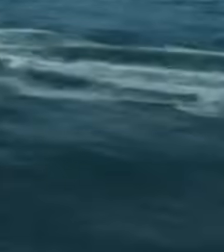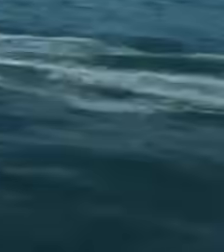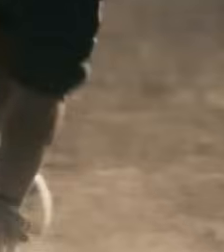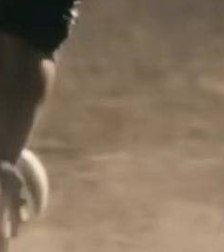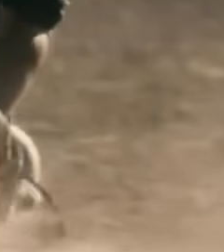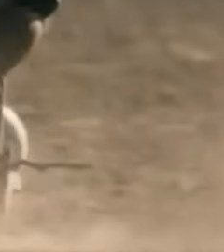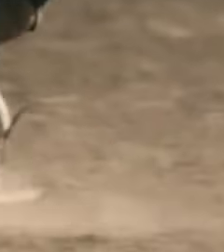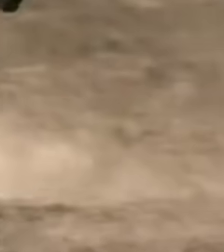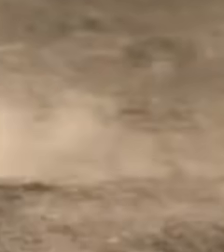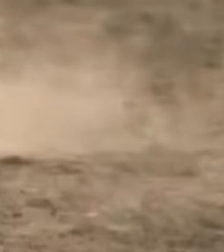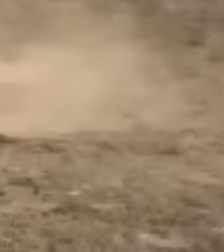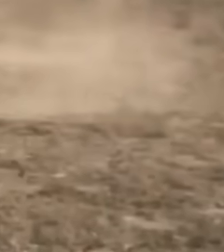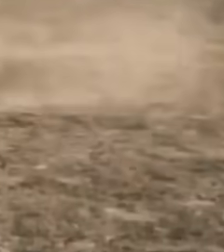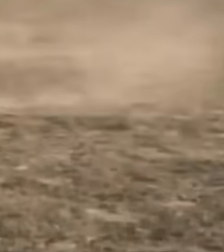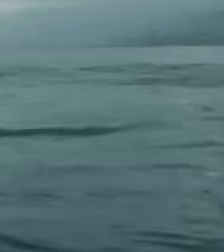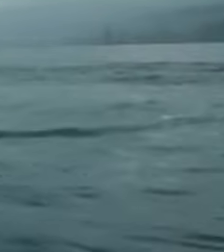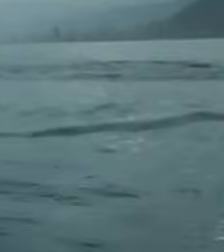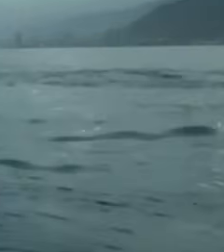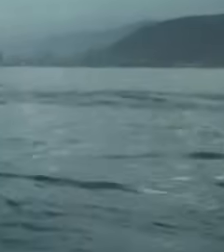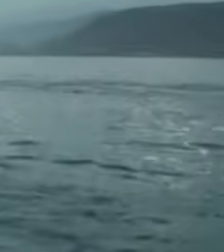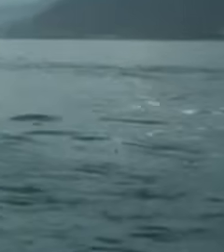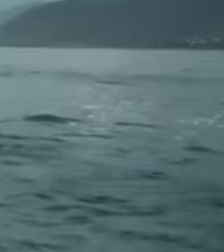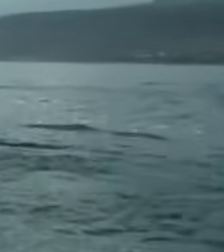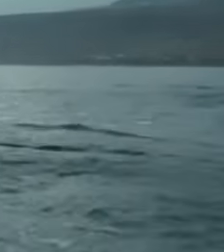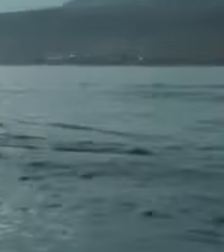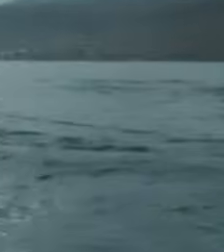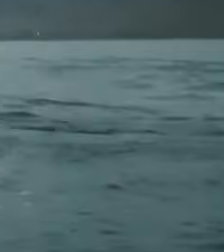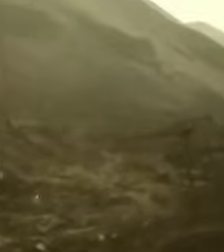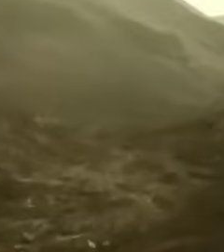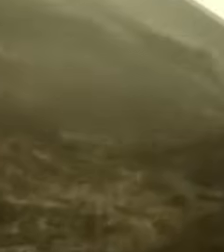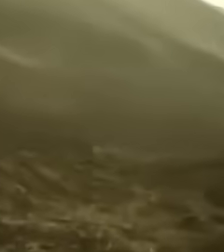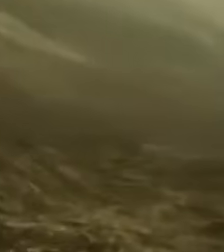por hacer llegar el mensaje del presidente de la República, Gabriel Boric.